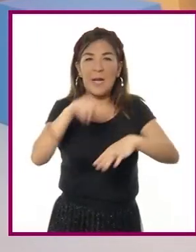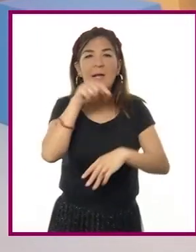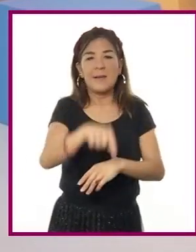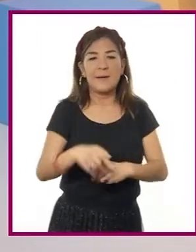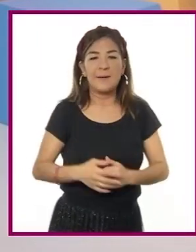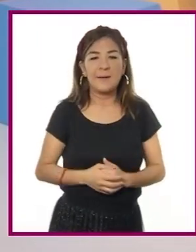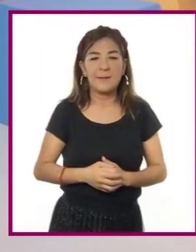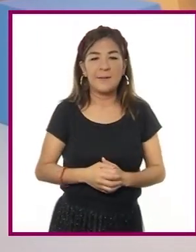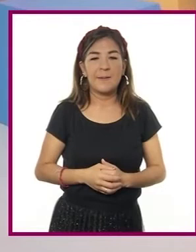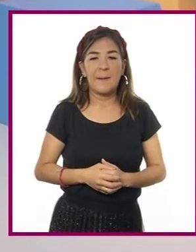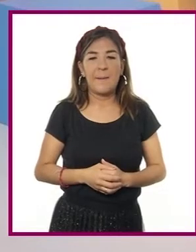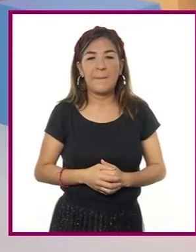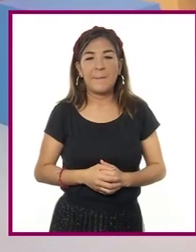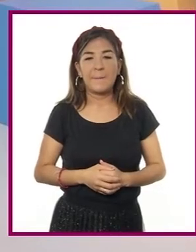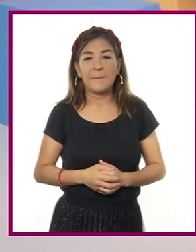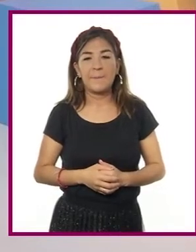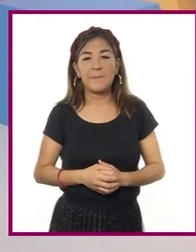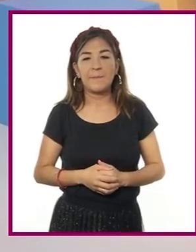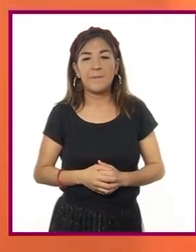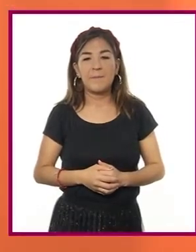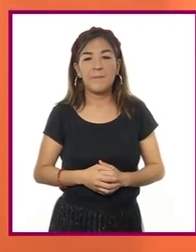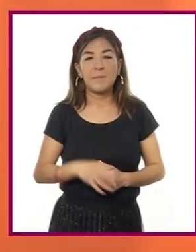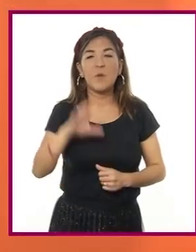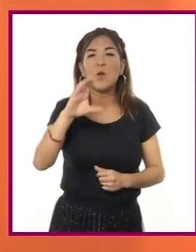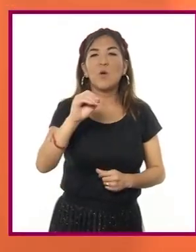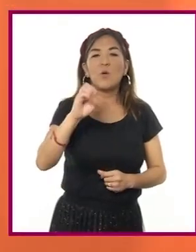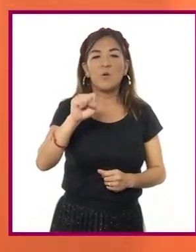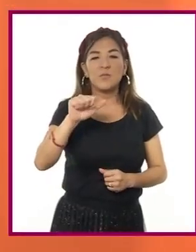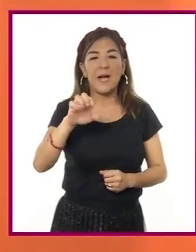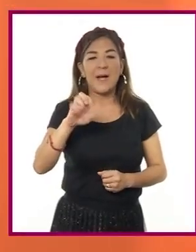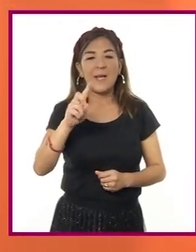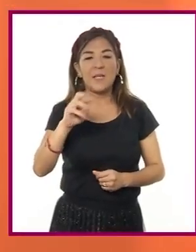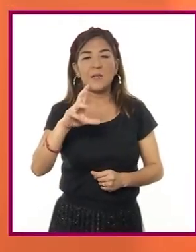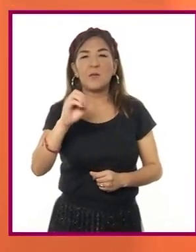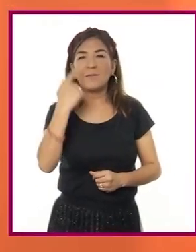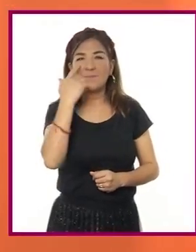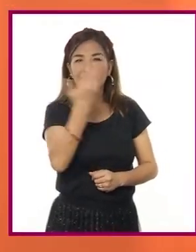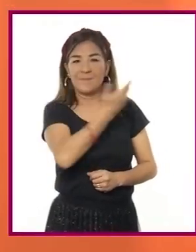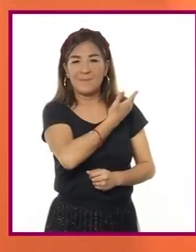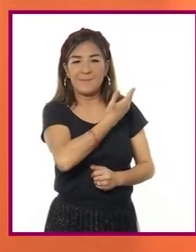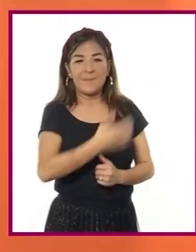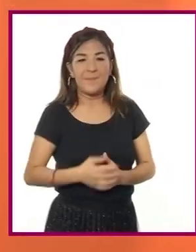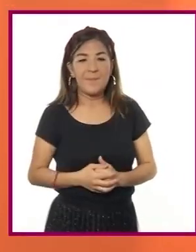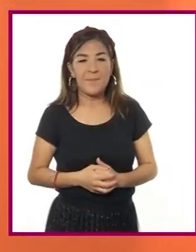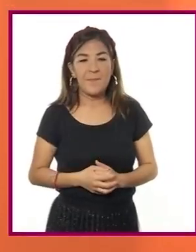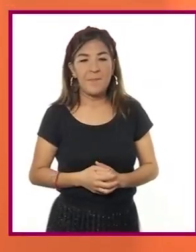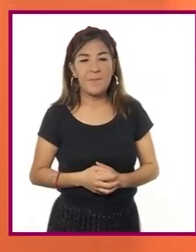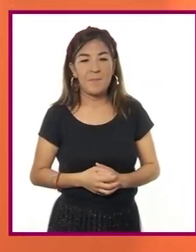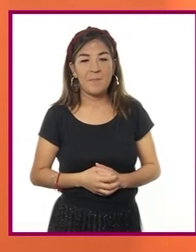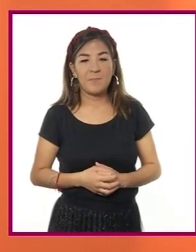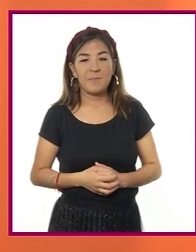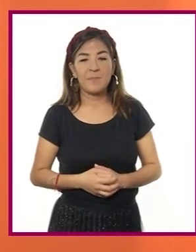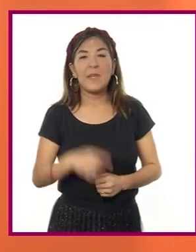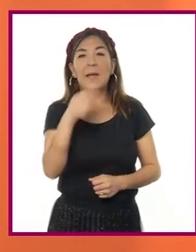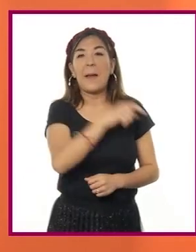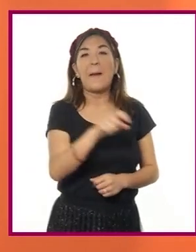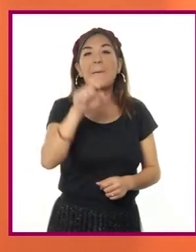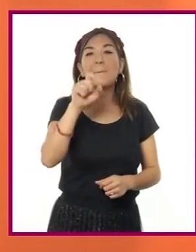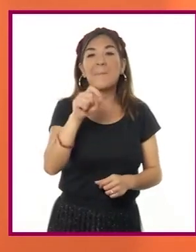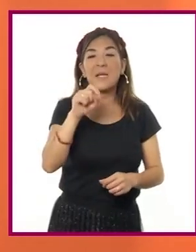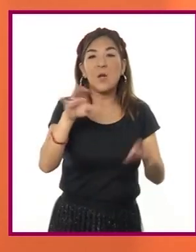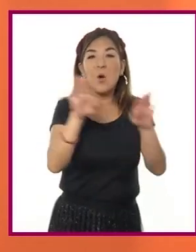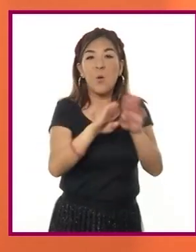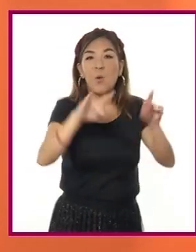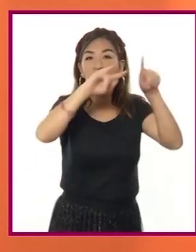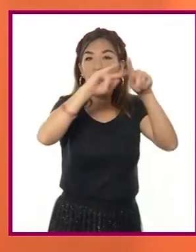sólidos platónicos, el icosaedro, formado por 20 triángulos equiláteros. Si desean